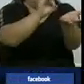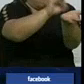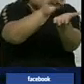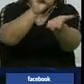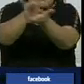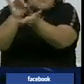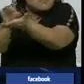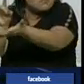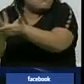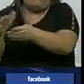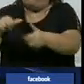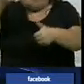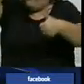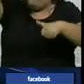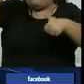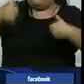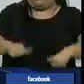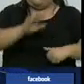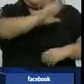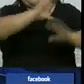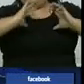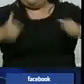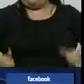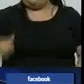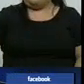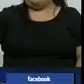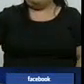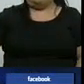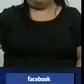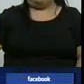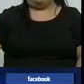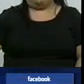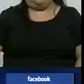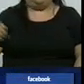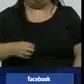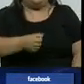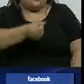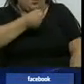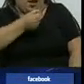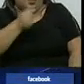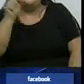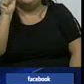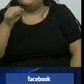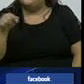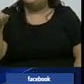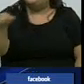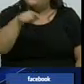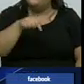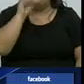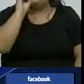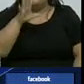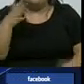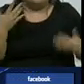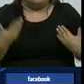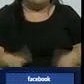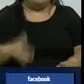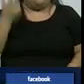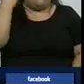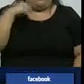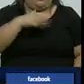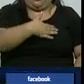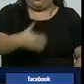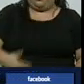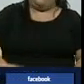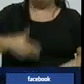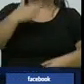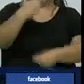este rechazo, en este caso, al gobierno de Nicolás Maduro. En efecto, ya tú lo mencionabas, Alejandro Yamatei estaba mencionando